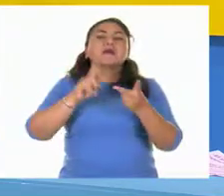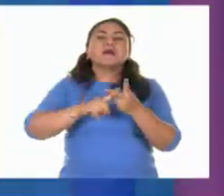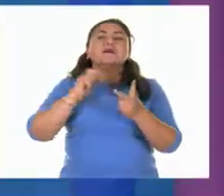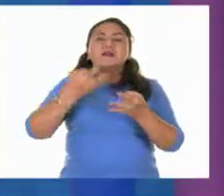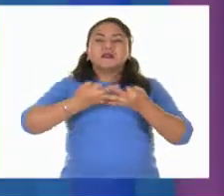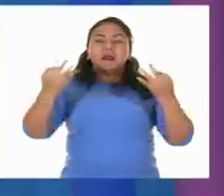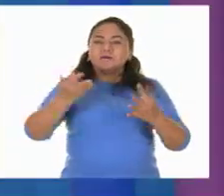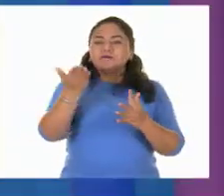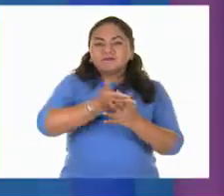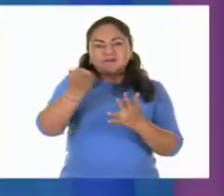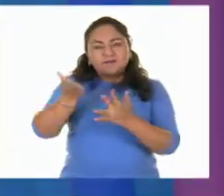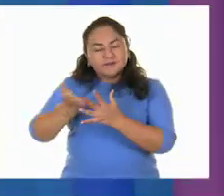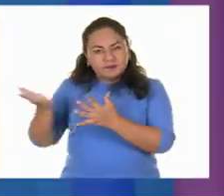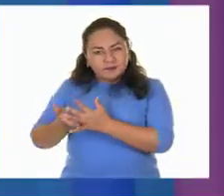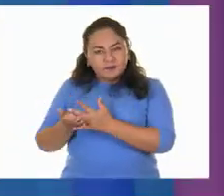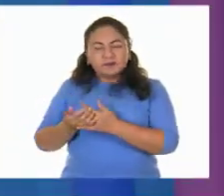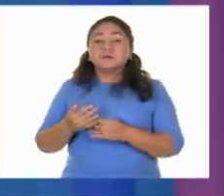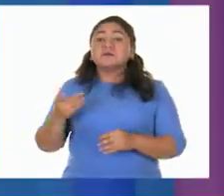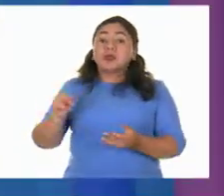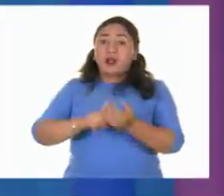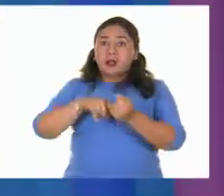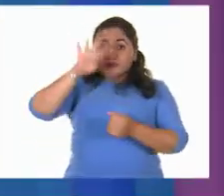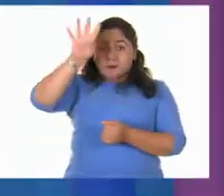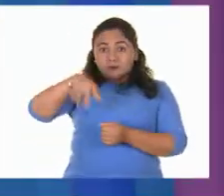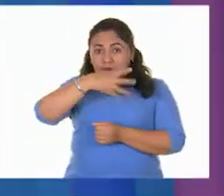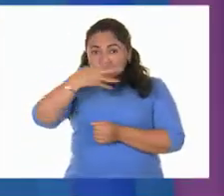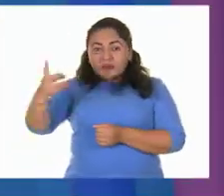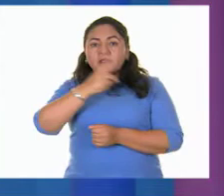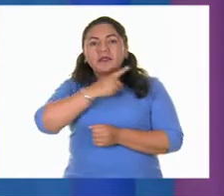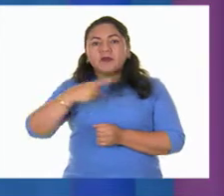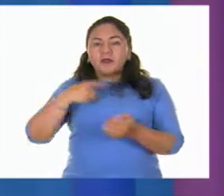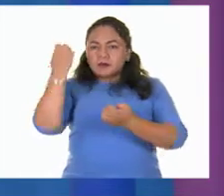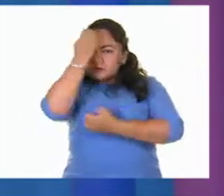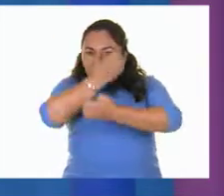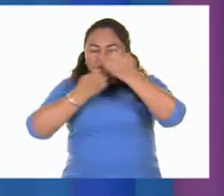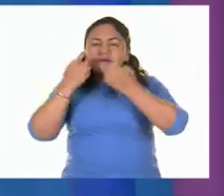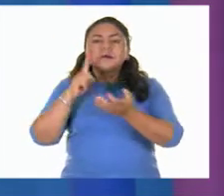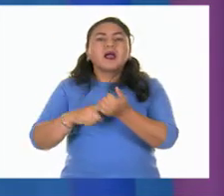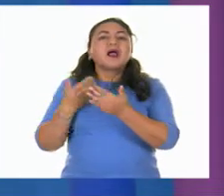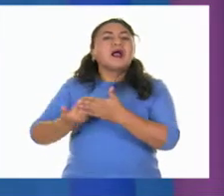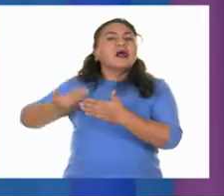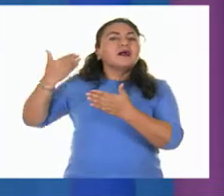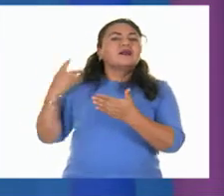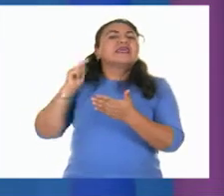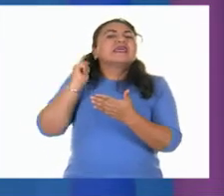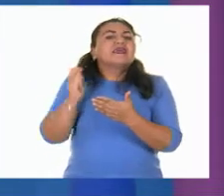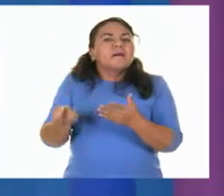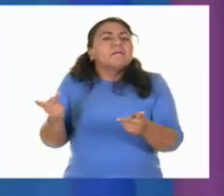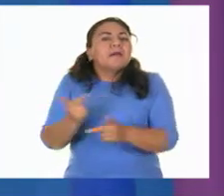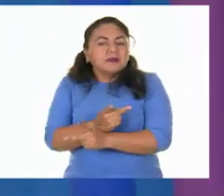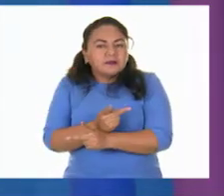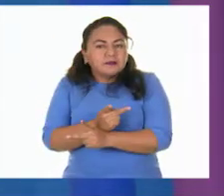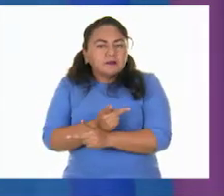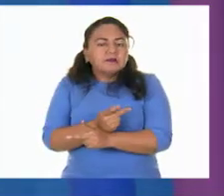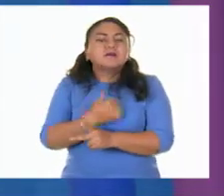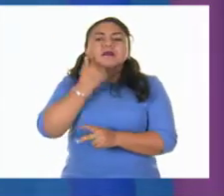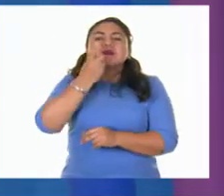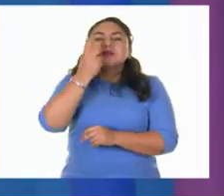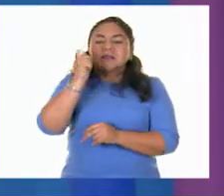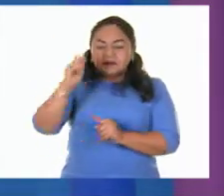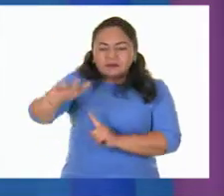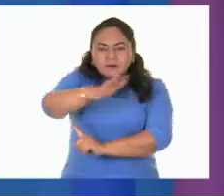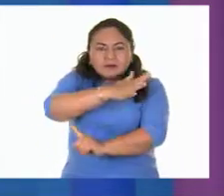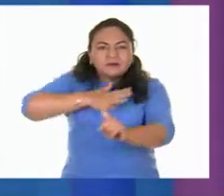agrario. De acuerdo con el cuadro, deberíamos empezar por analizar los antecedentes, ¿verdad? Pues se refiere a las